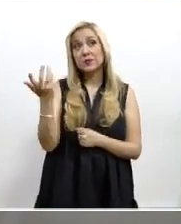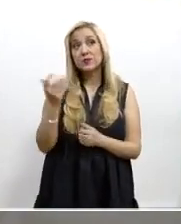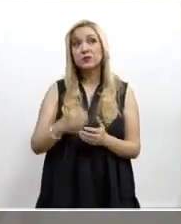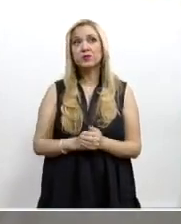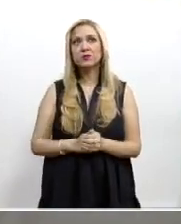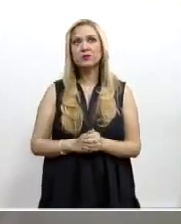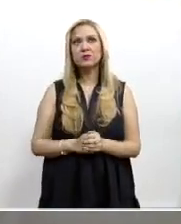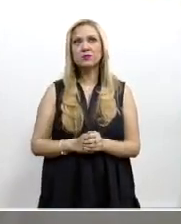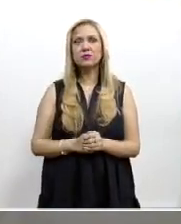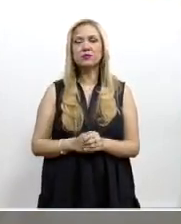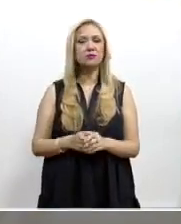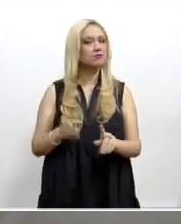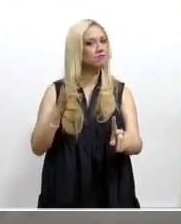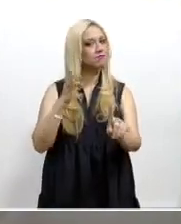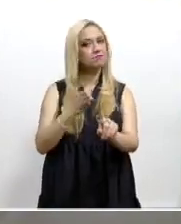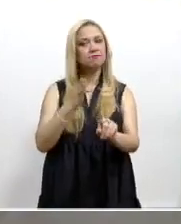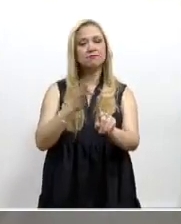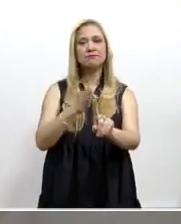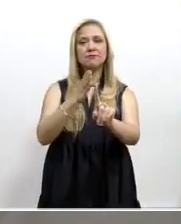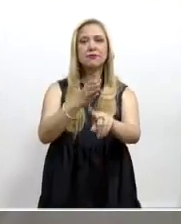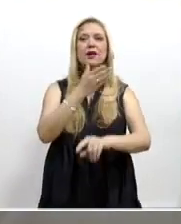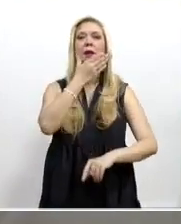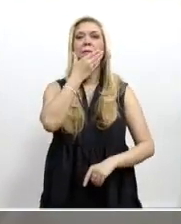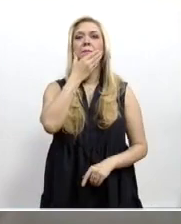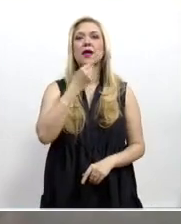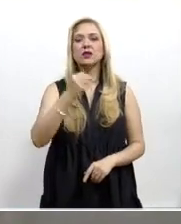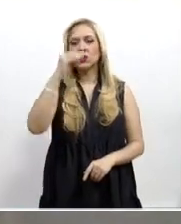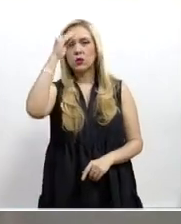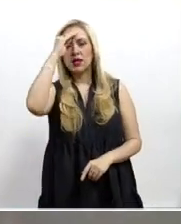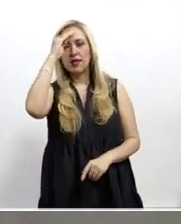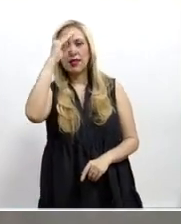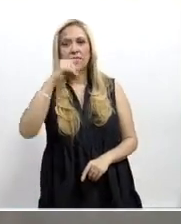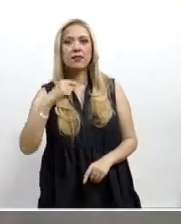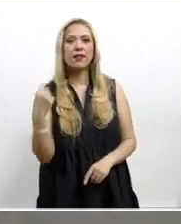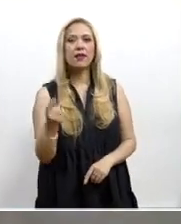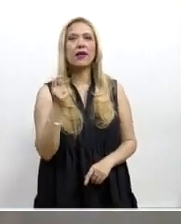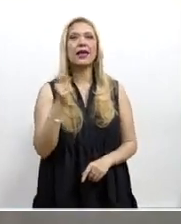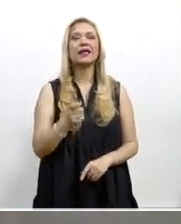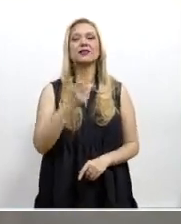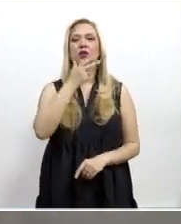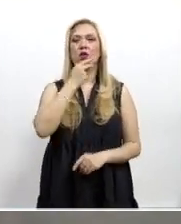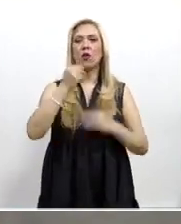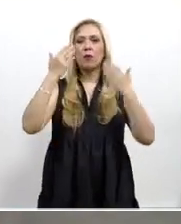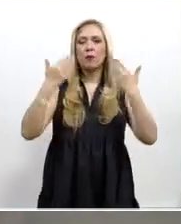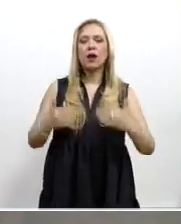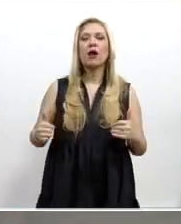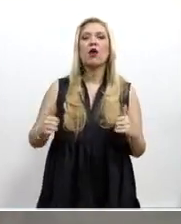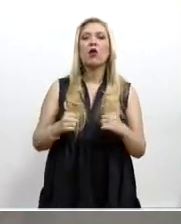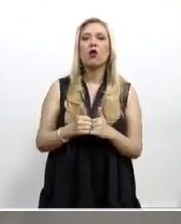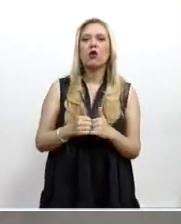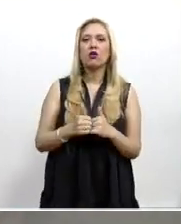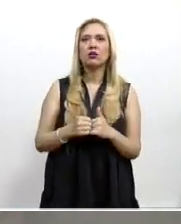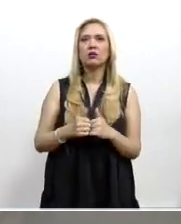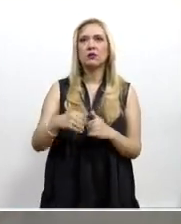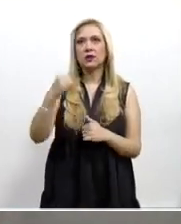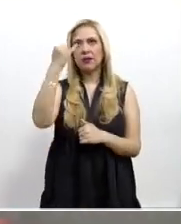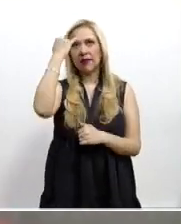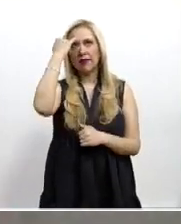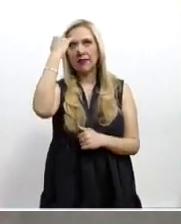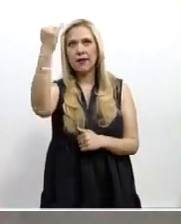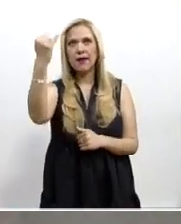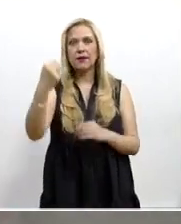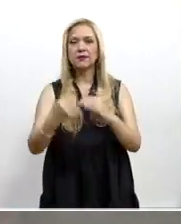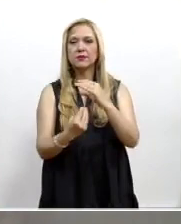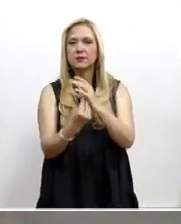Pues en esa línea, es decir, la masculinidad conlleva la racionalidad de ser hombre bajo esos criterios. No es una pérdida